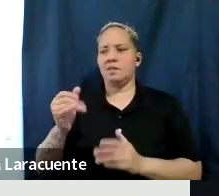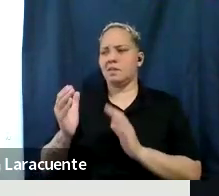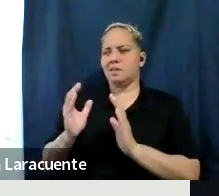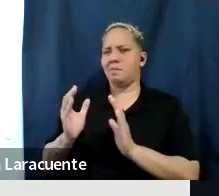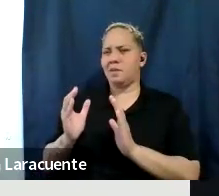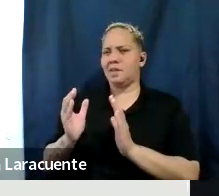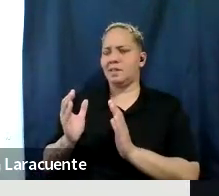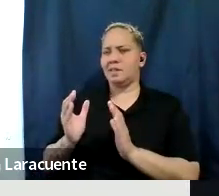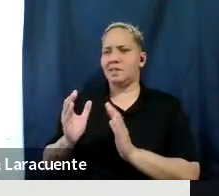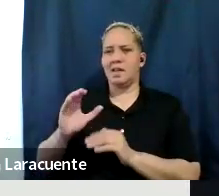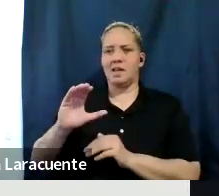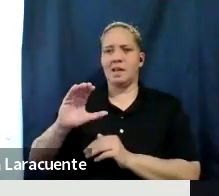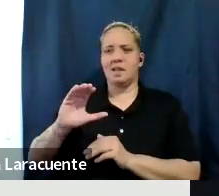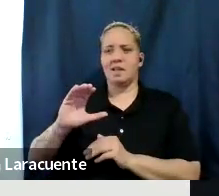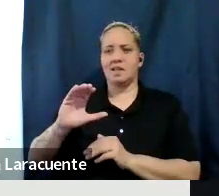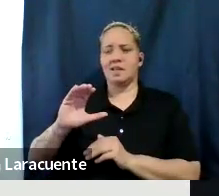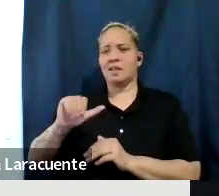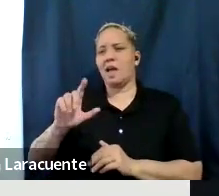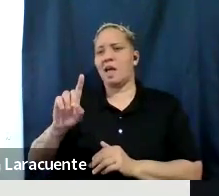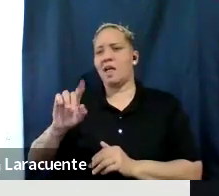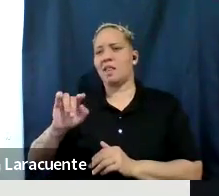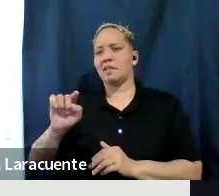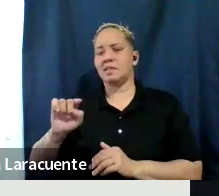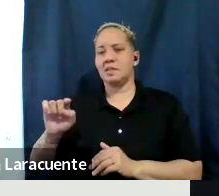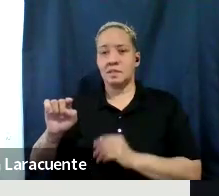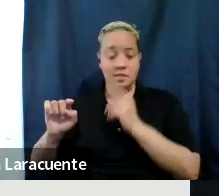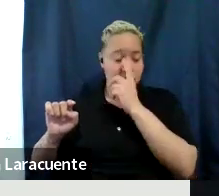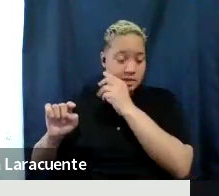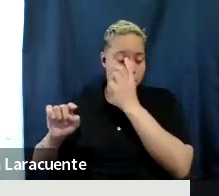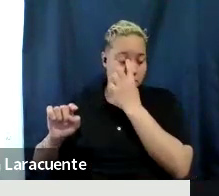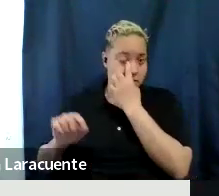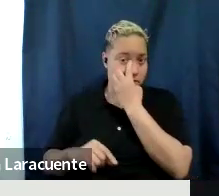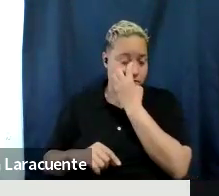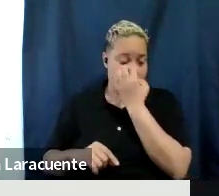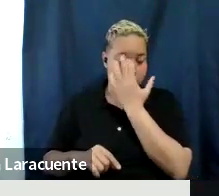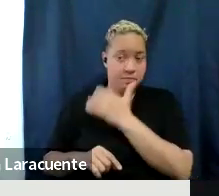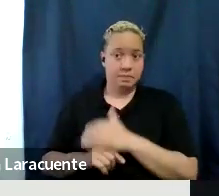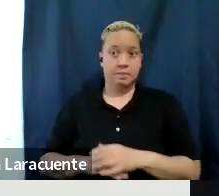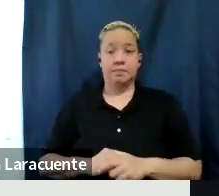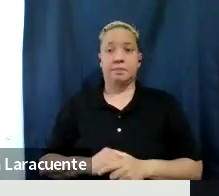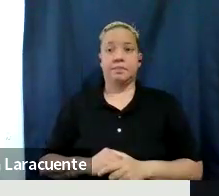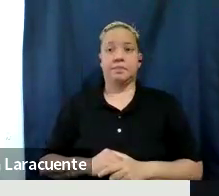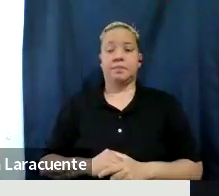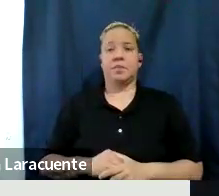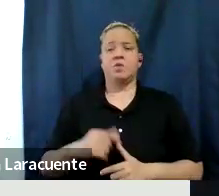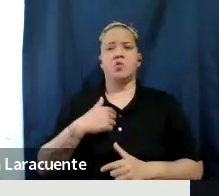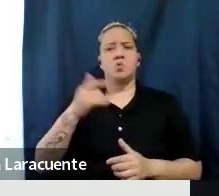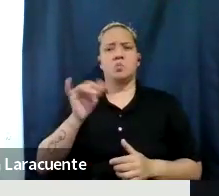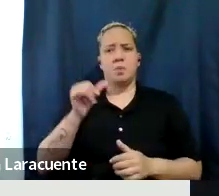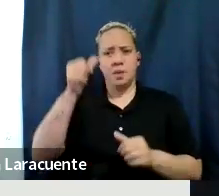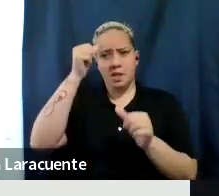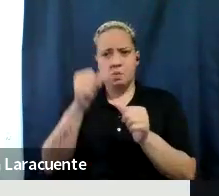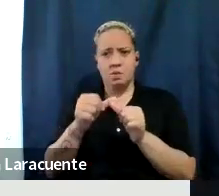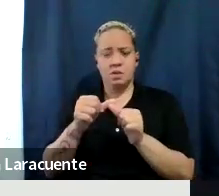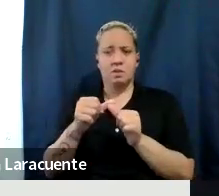parece estar en Andalucía. Y bueno, aquí también tiro yo de mi biografía personal. Yo recuerdo una de las primeras